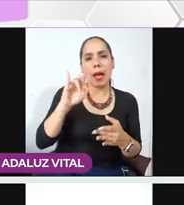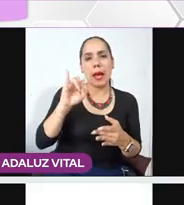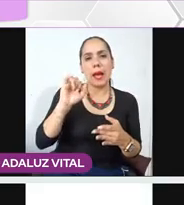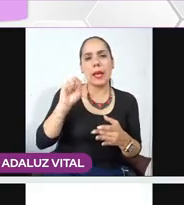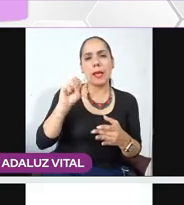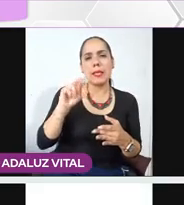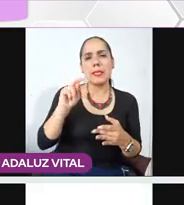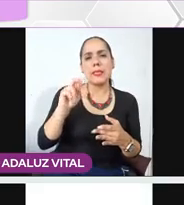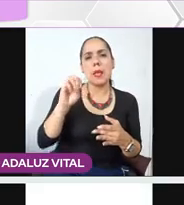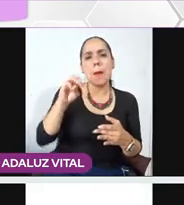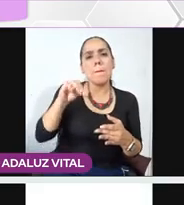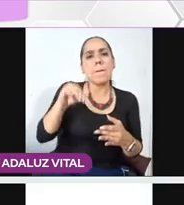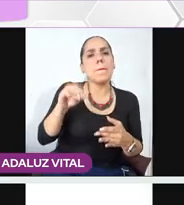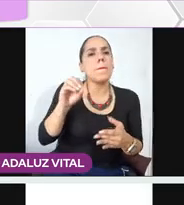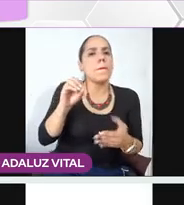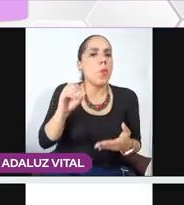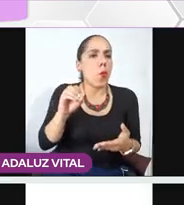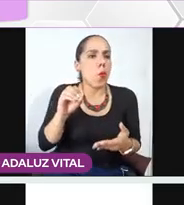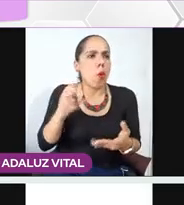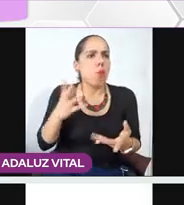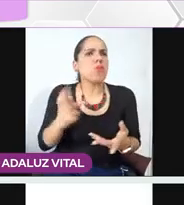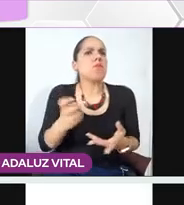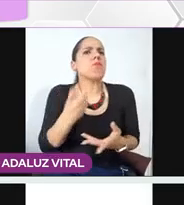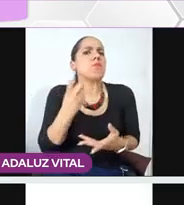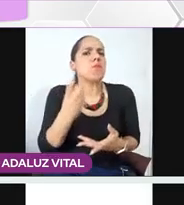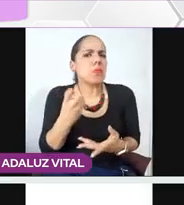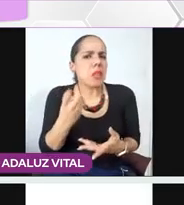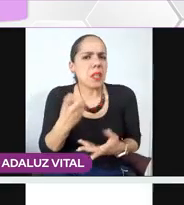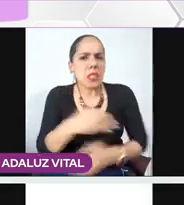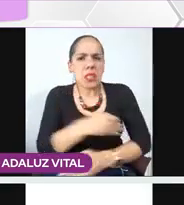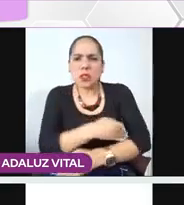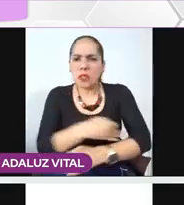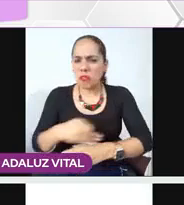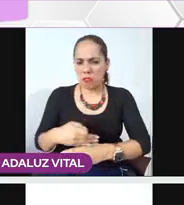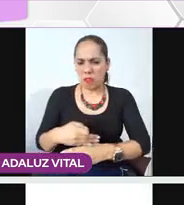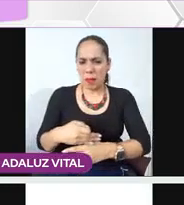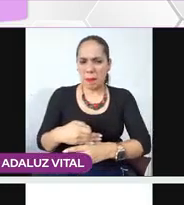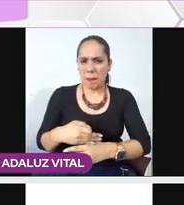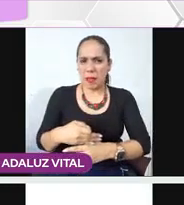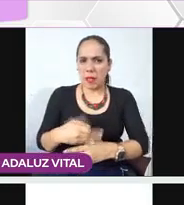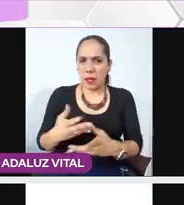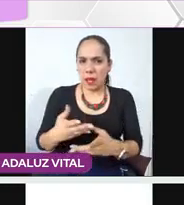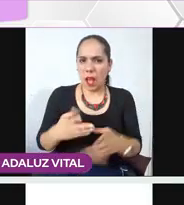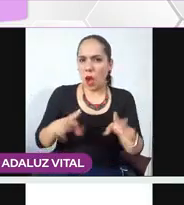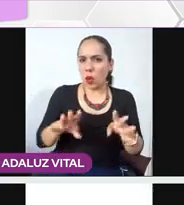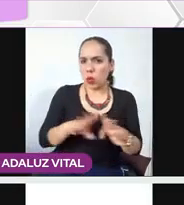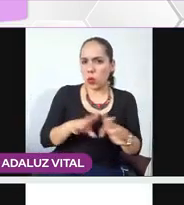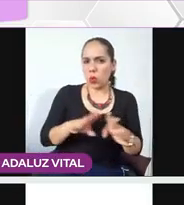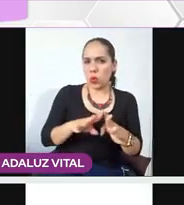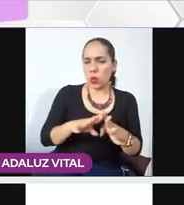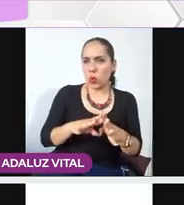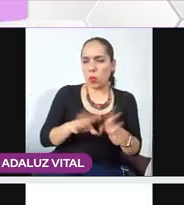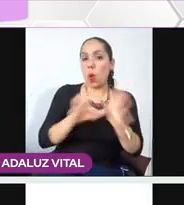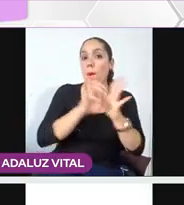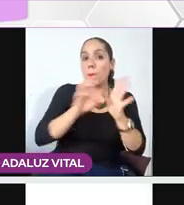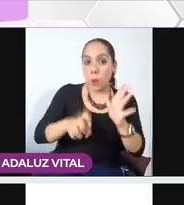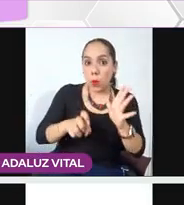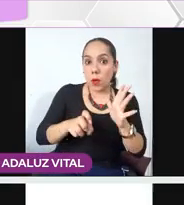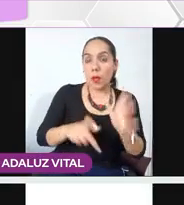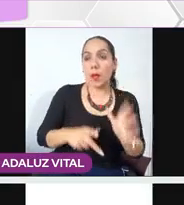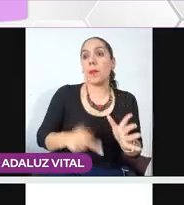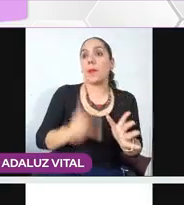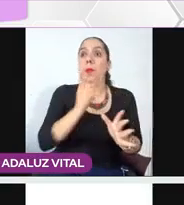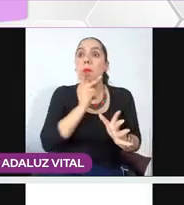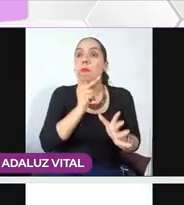de la familia se compone de mamá y papá, es decir, hay un binarismo